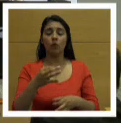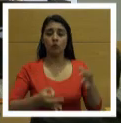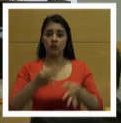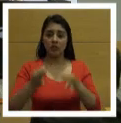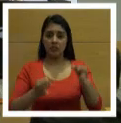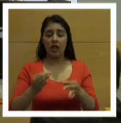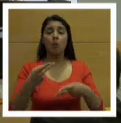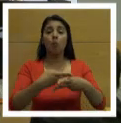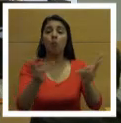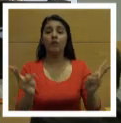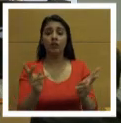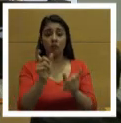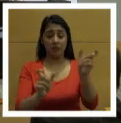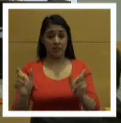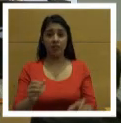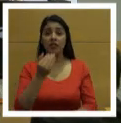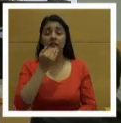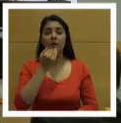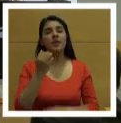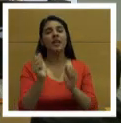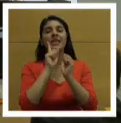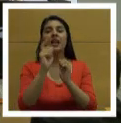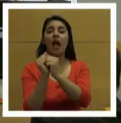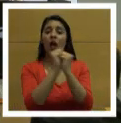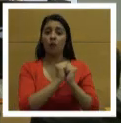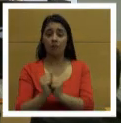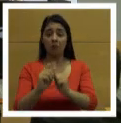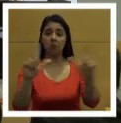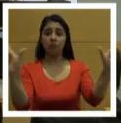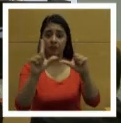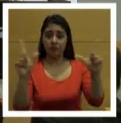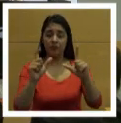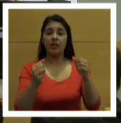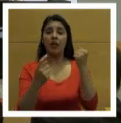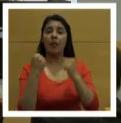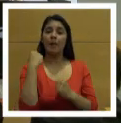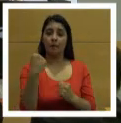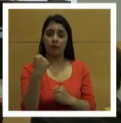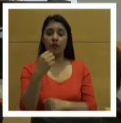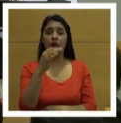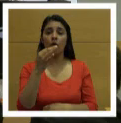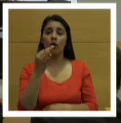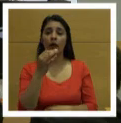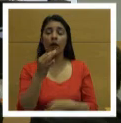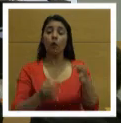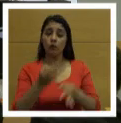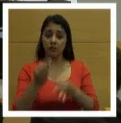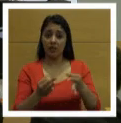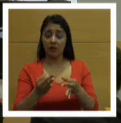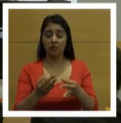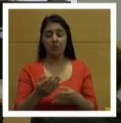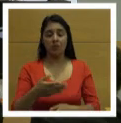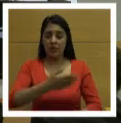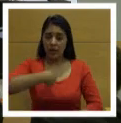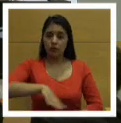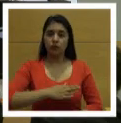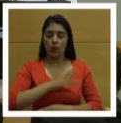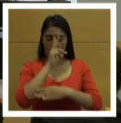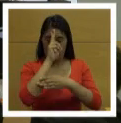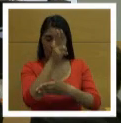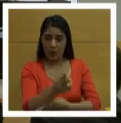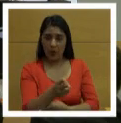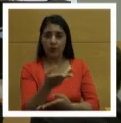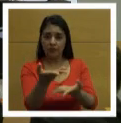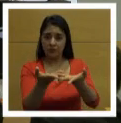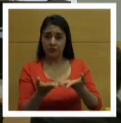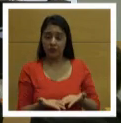acompañan a través de la señal del canal judicial. Para el Poder Judicial es un honor contar con vuestra presencia en este importante